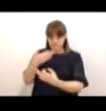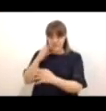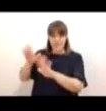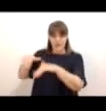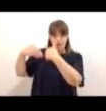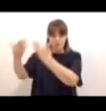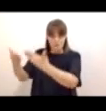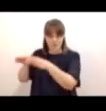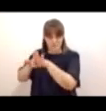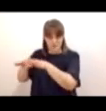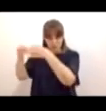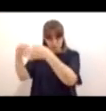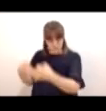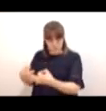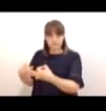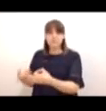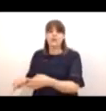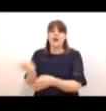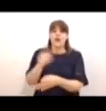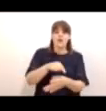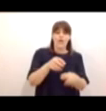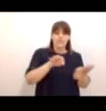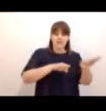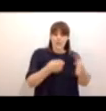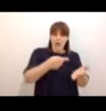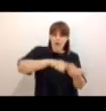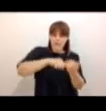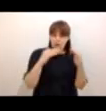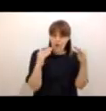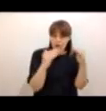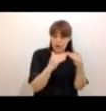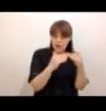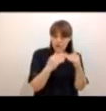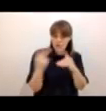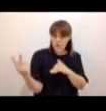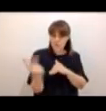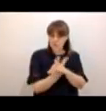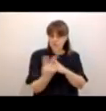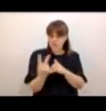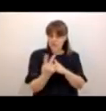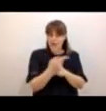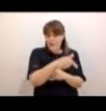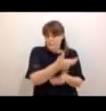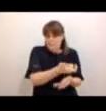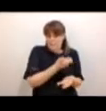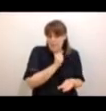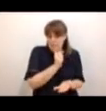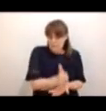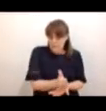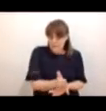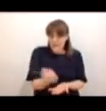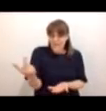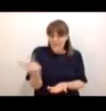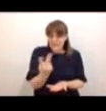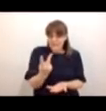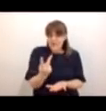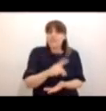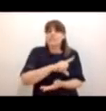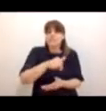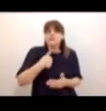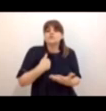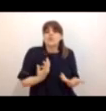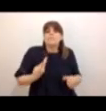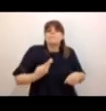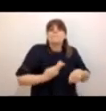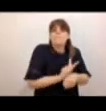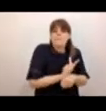productivo y el trabajo doméstico en muchas ocasiones no remunerado tienen un impacto directo sobre el tiempo